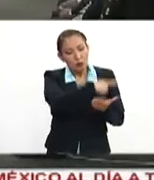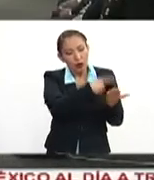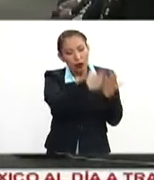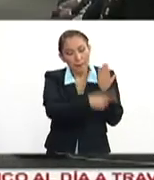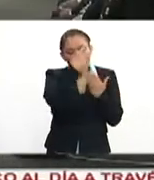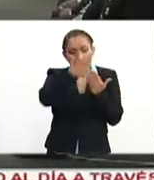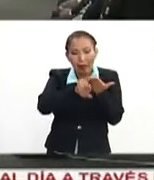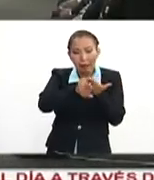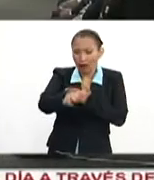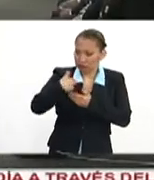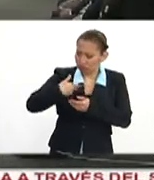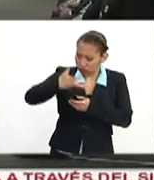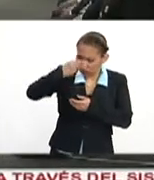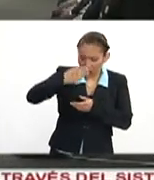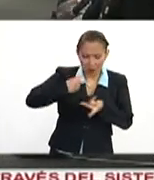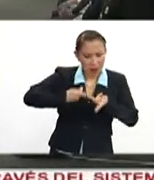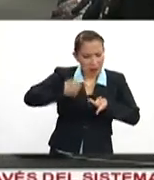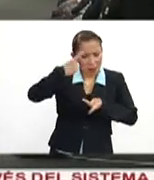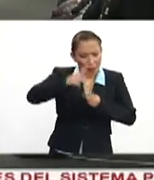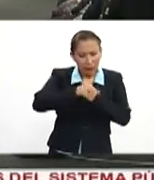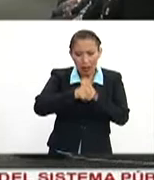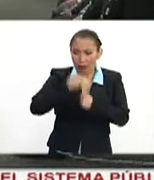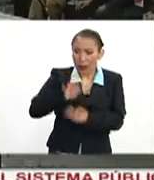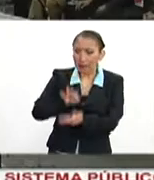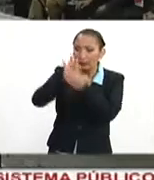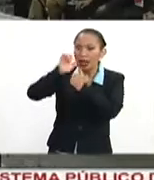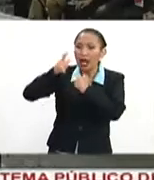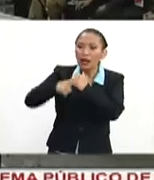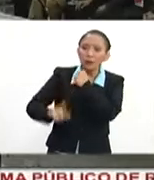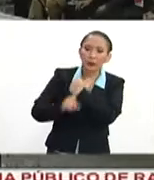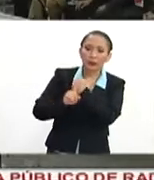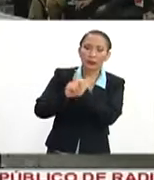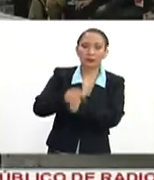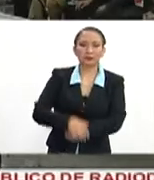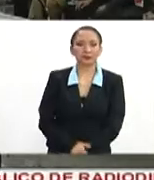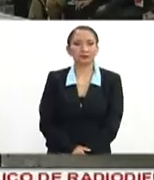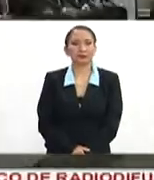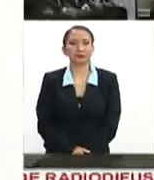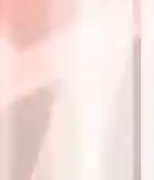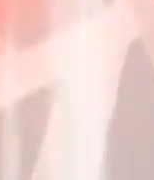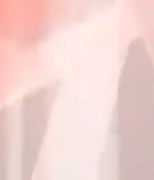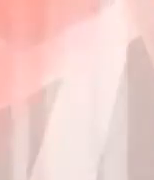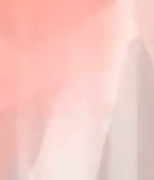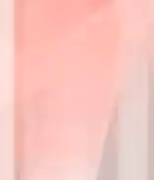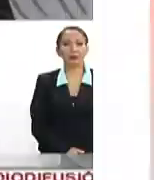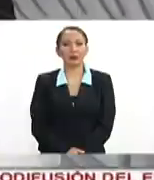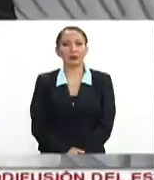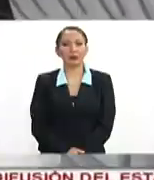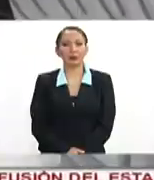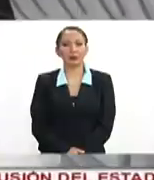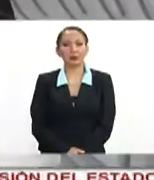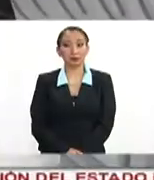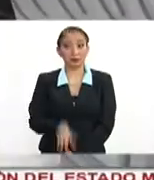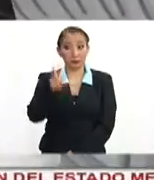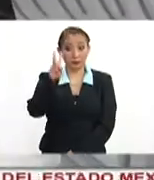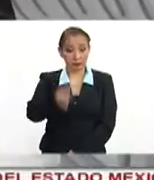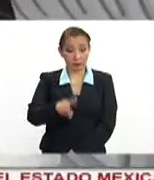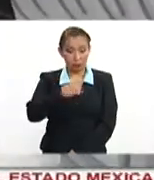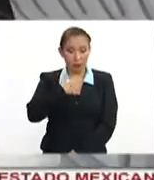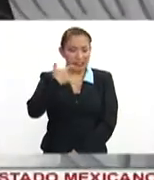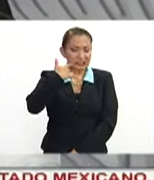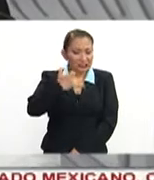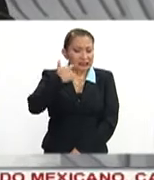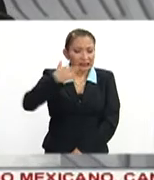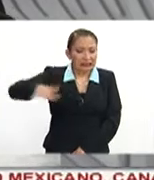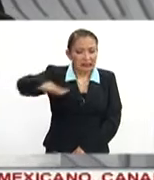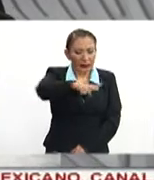prevención, está preparado como país para hacer frente a las contingencias. Es así, sumando los